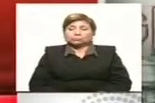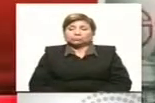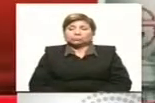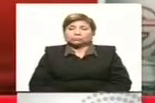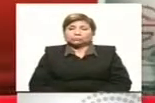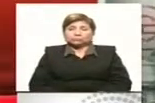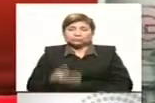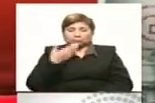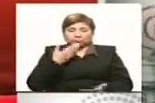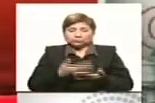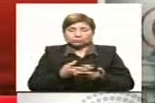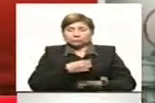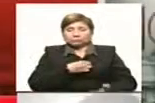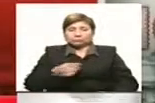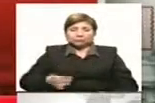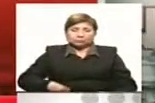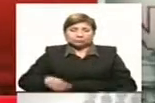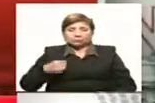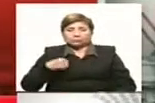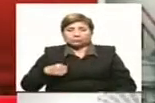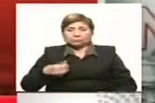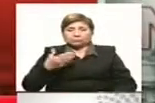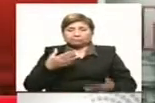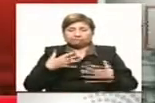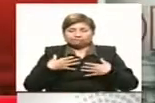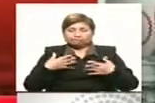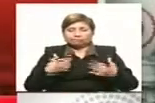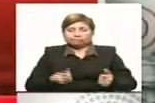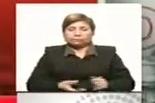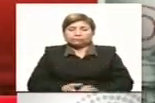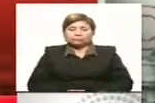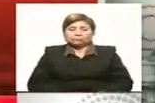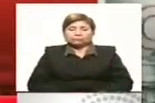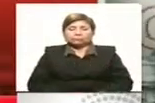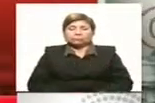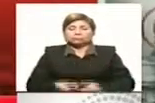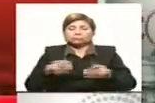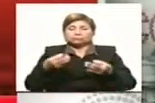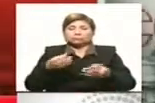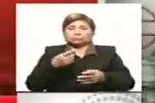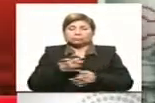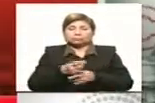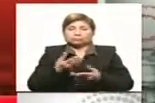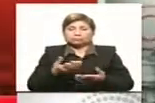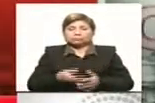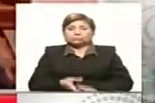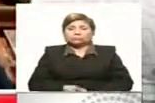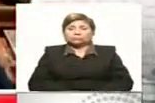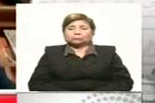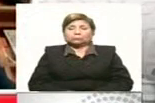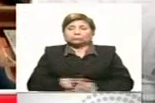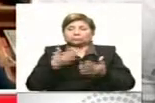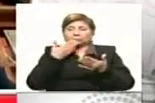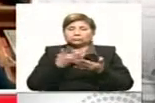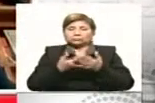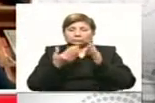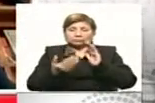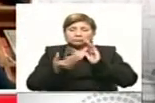Gracias, señor ministro de Salud. Se agradece su